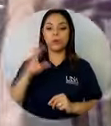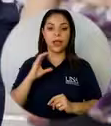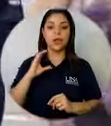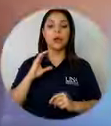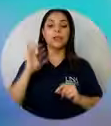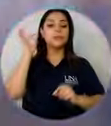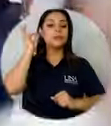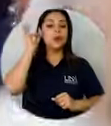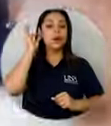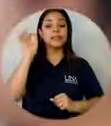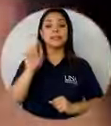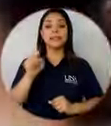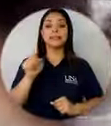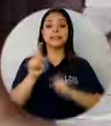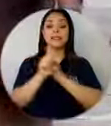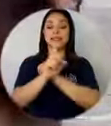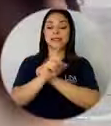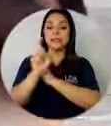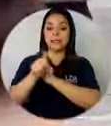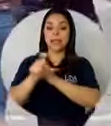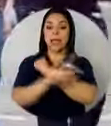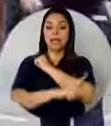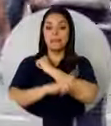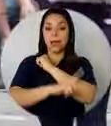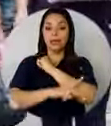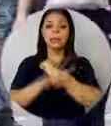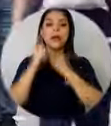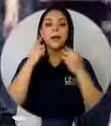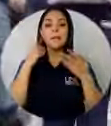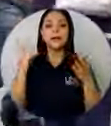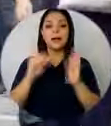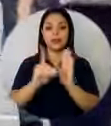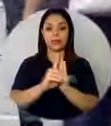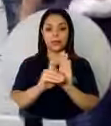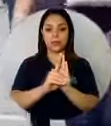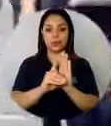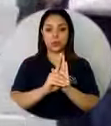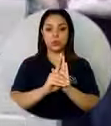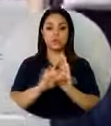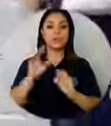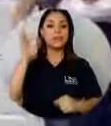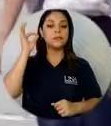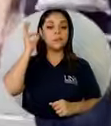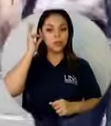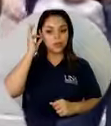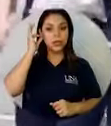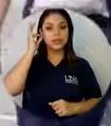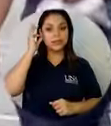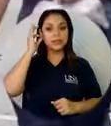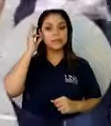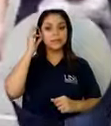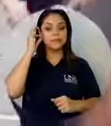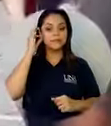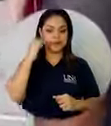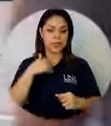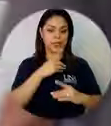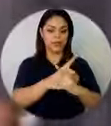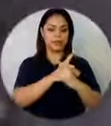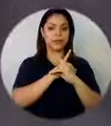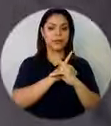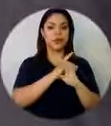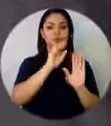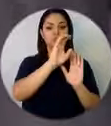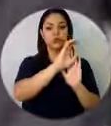una necesidad país para que los derechos de las mujeres que están consagrados en la